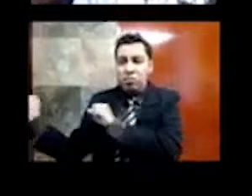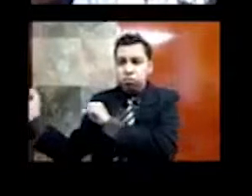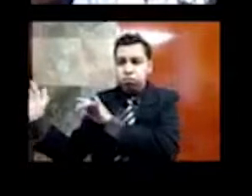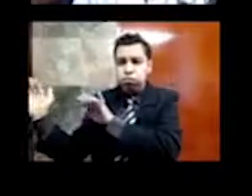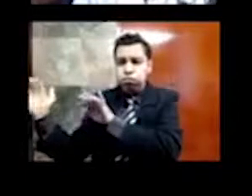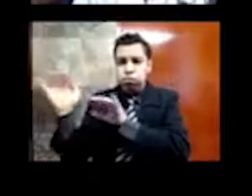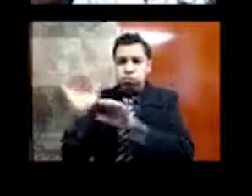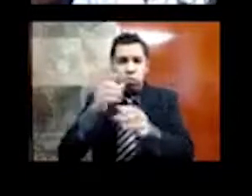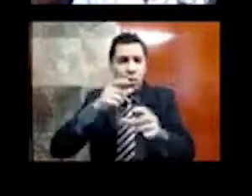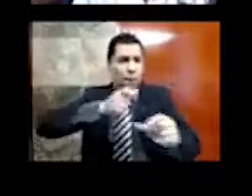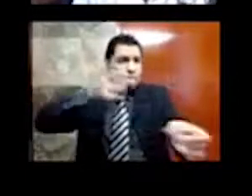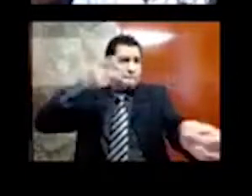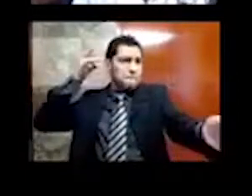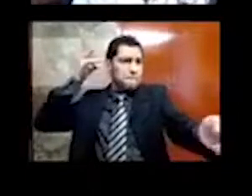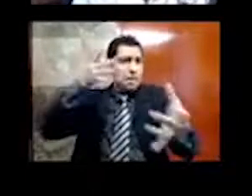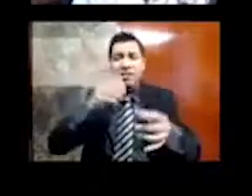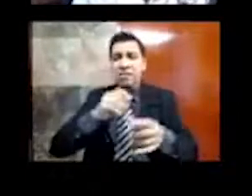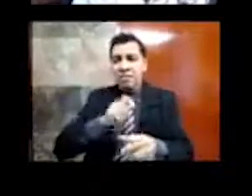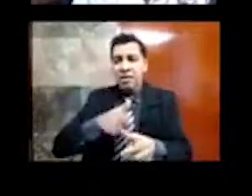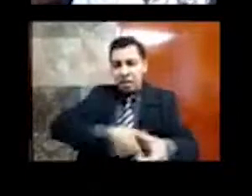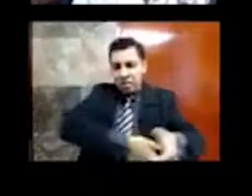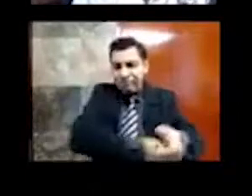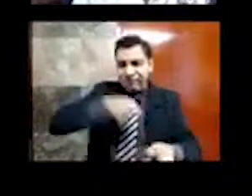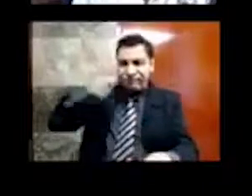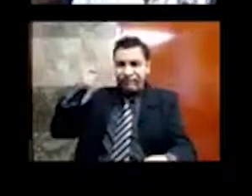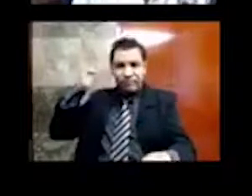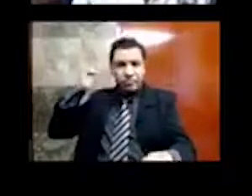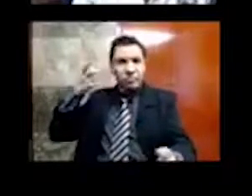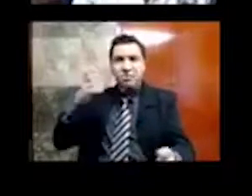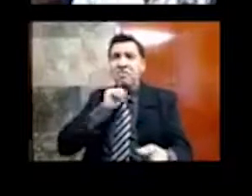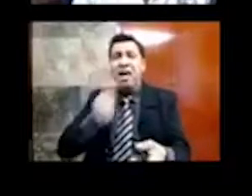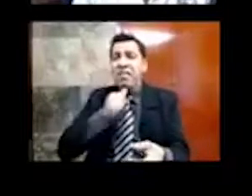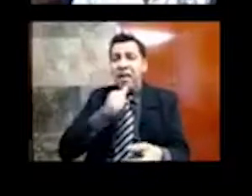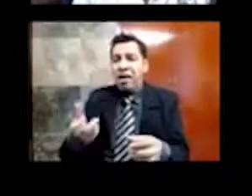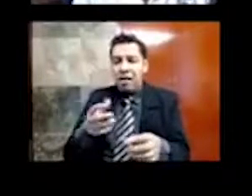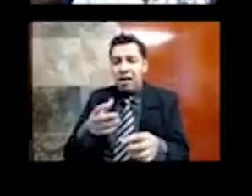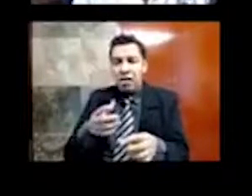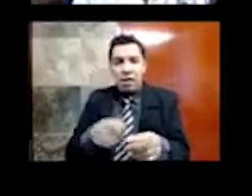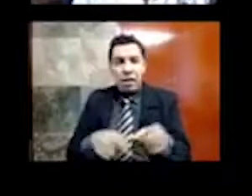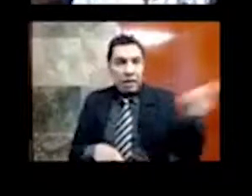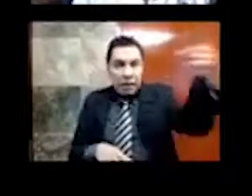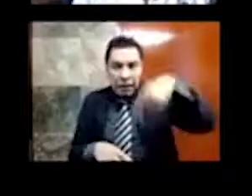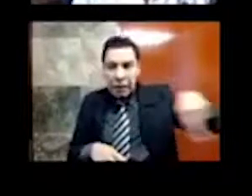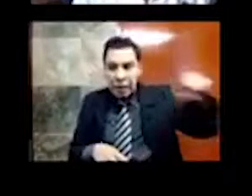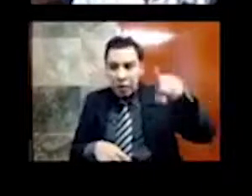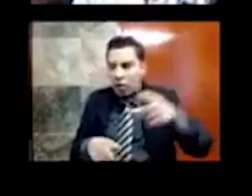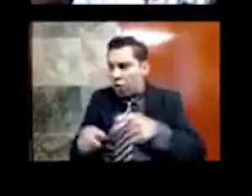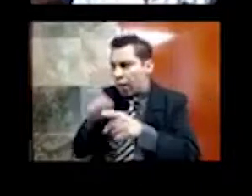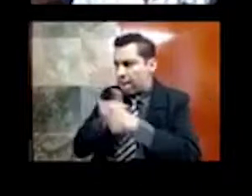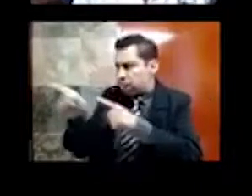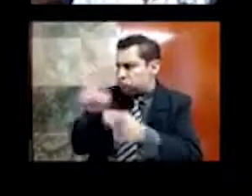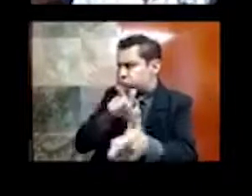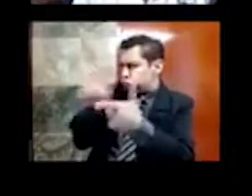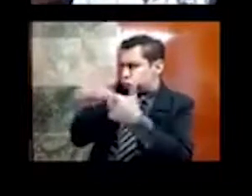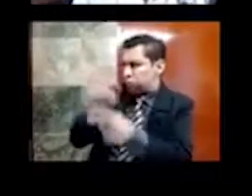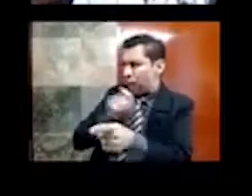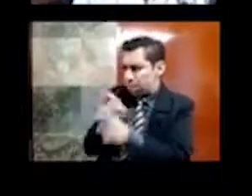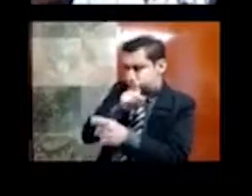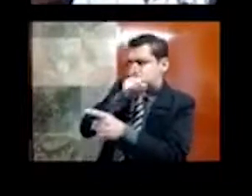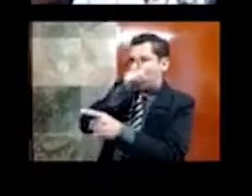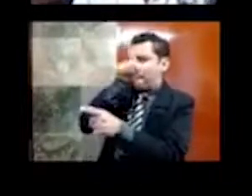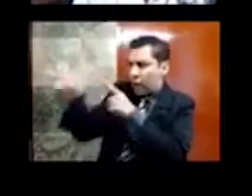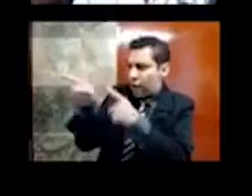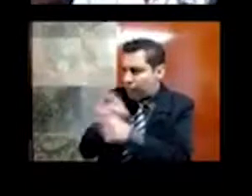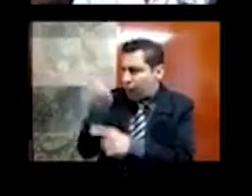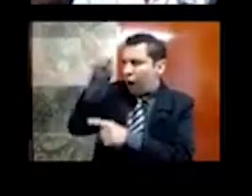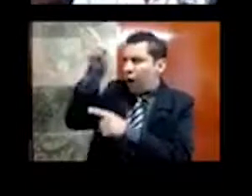una pistola, nadie lleva nada. Y cuando están allí, disparan los arcabuces, disparan los cañones, los falconetes,